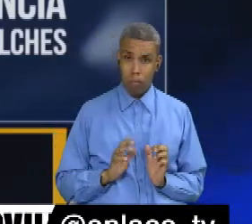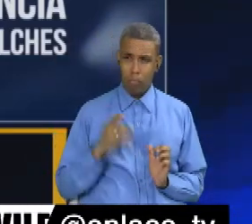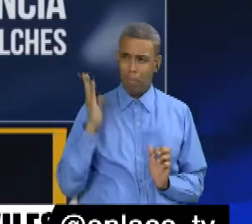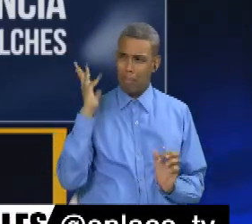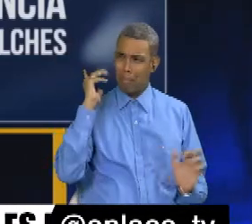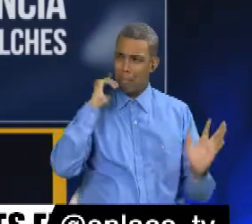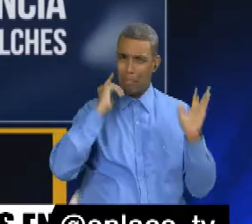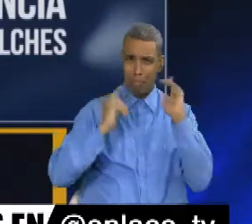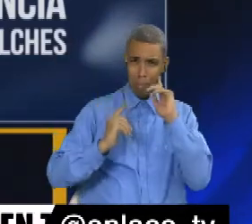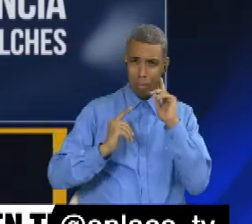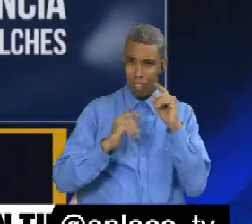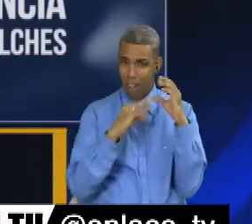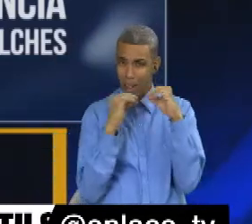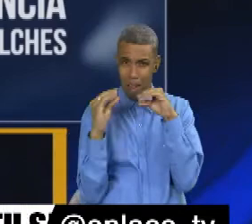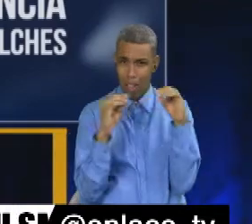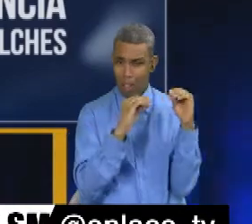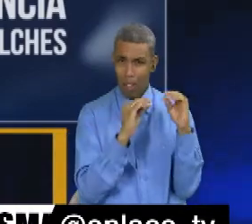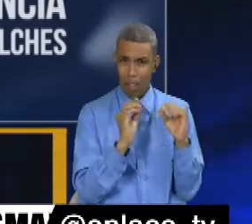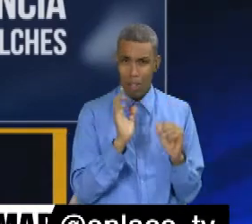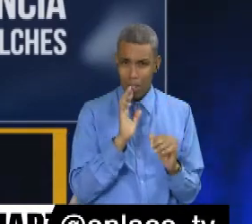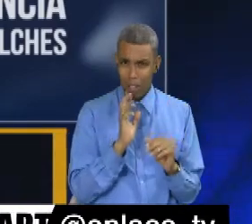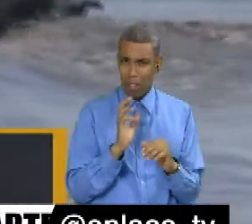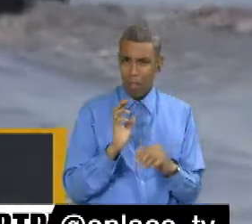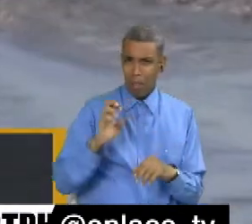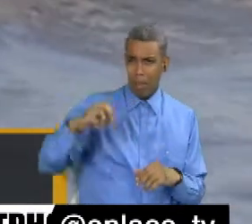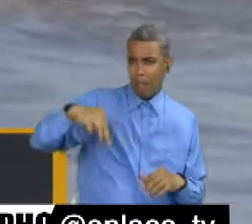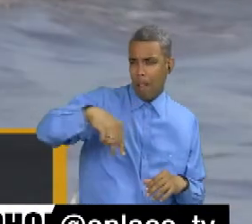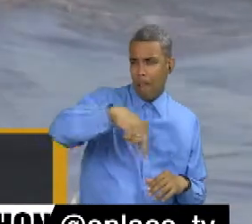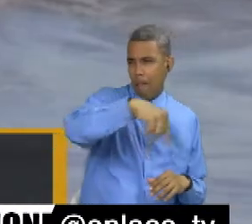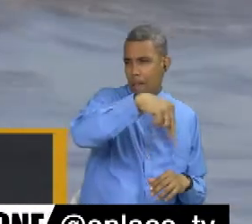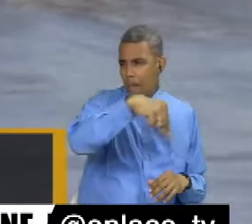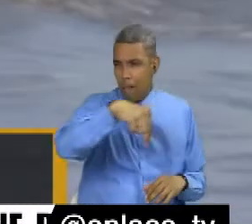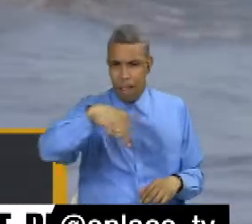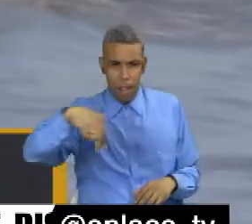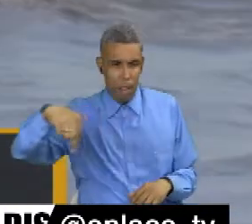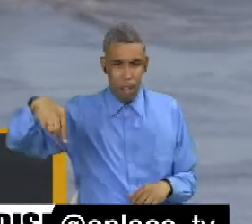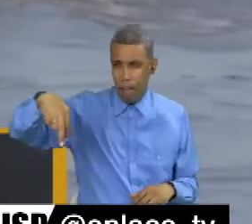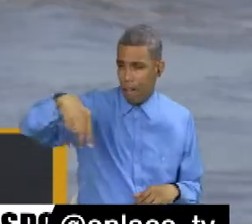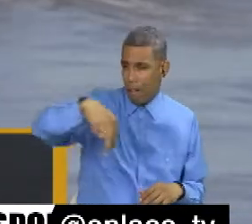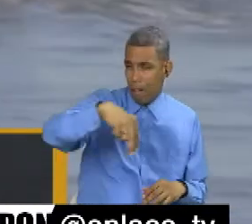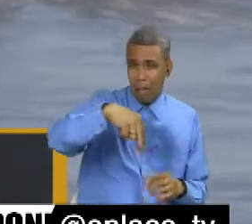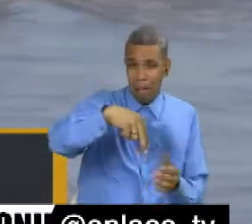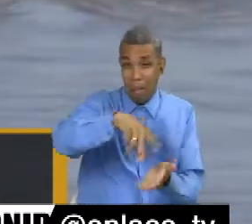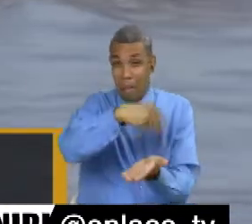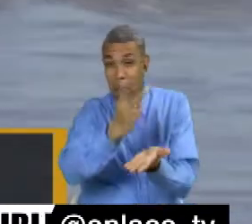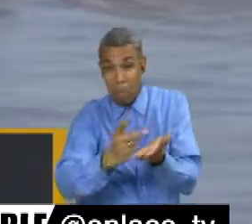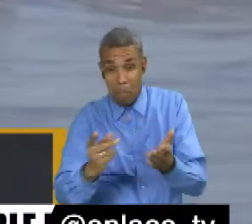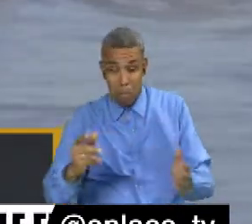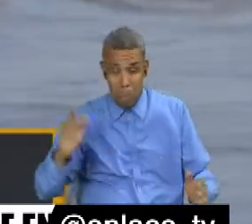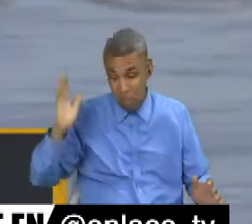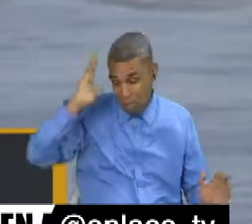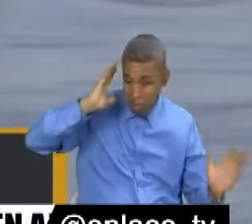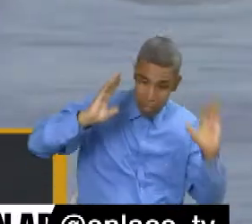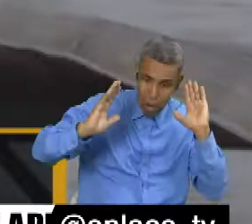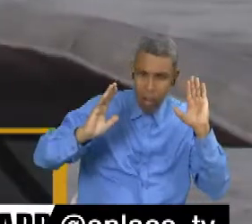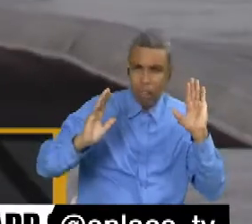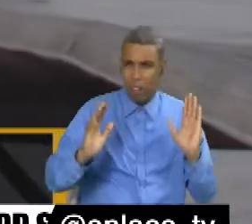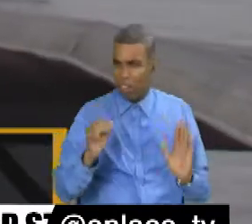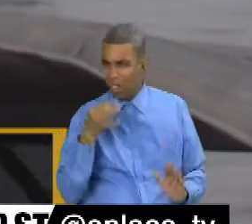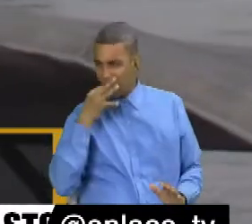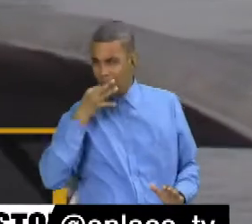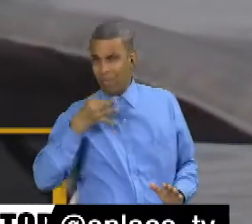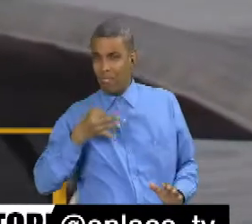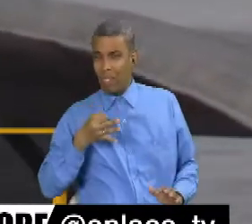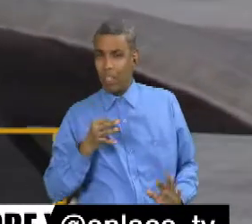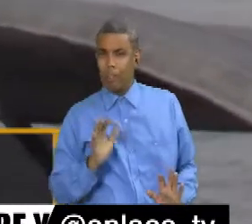se cae, vuelve y se para, pero no hemos visto señales de personas. Es decir, ustedes en estos momentos no